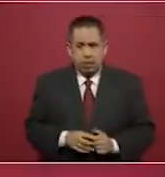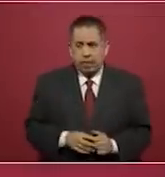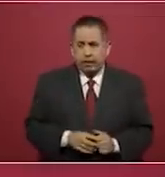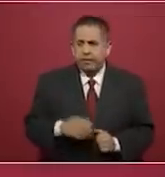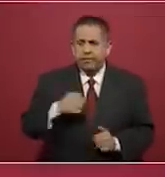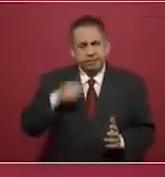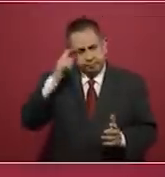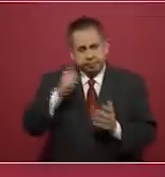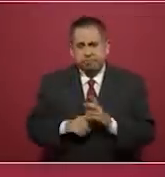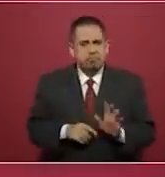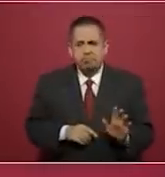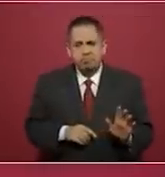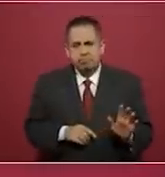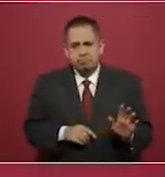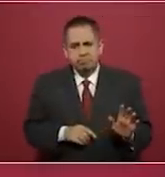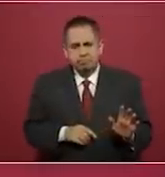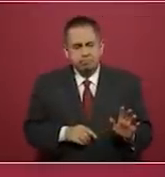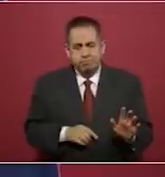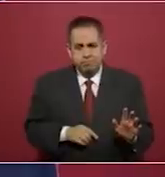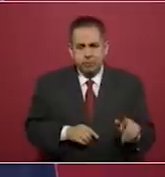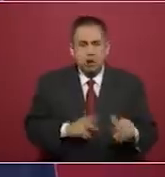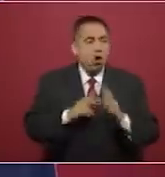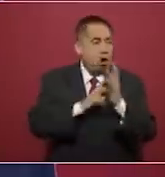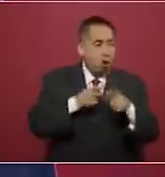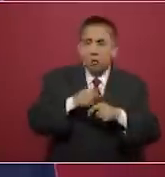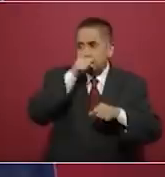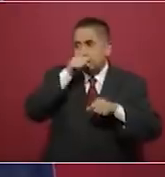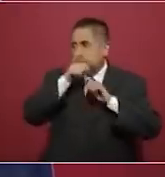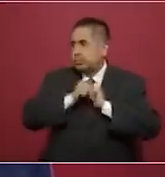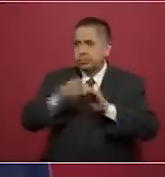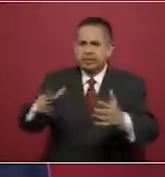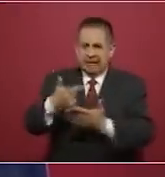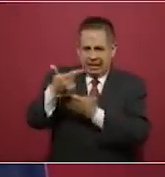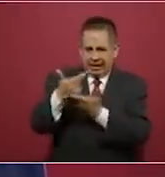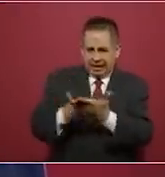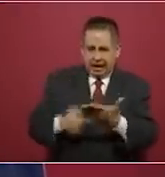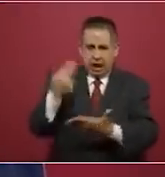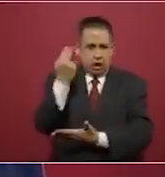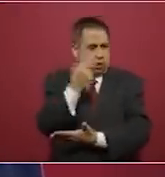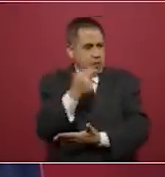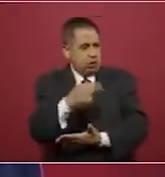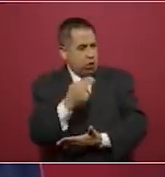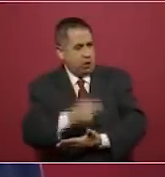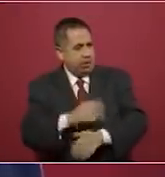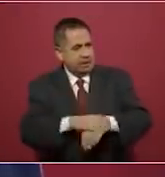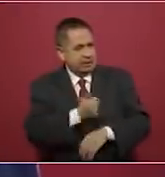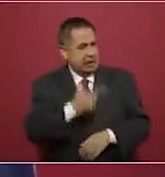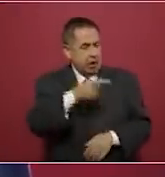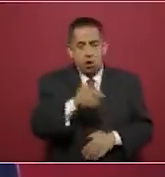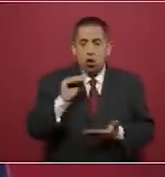yo creo que no va a querer salir de nuevo en la lista del próximo lunes